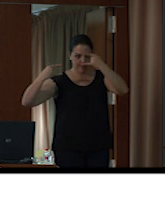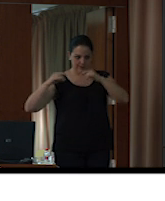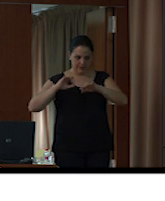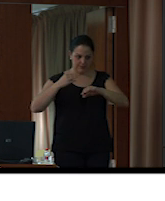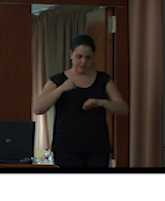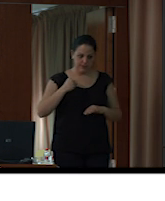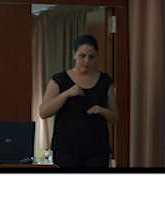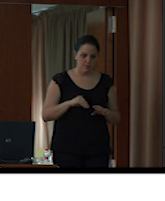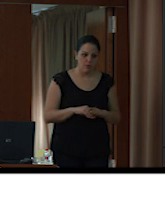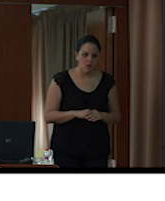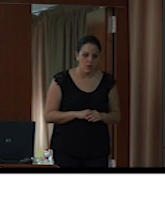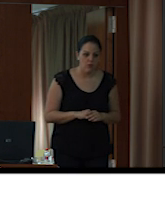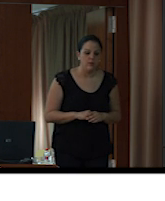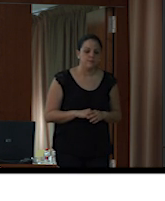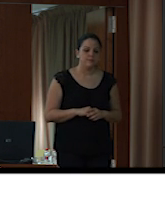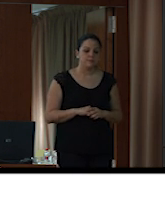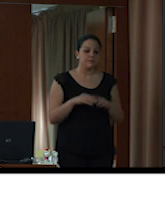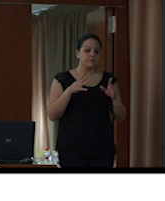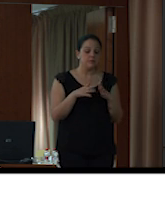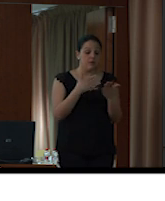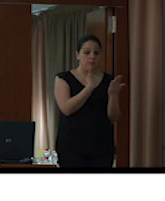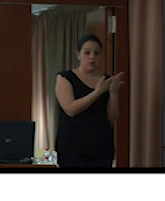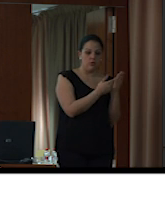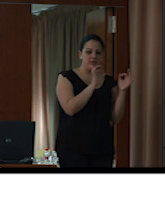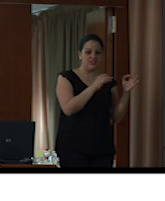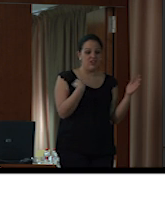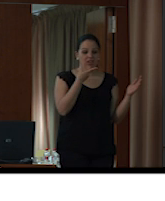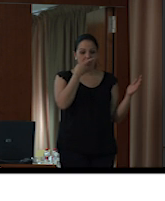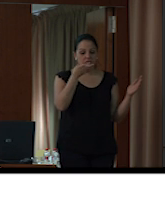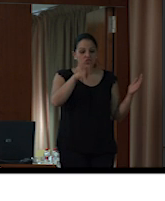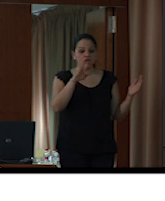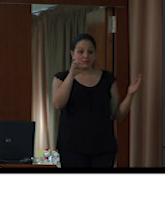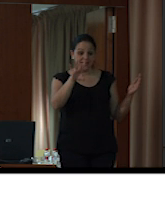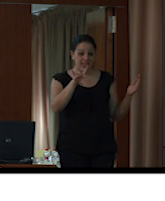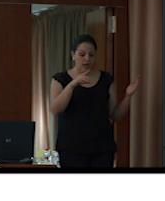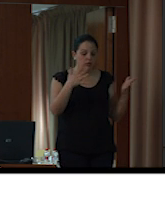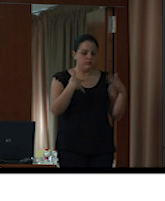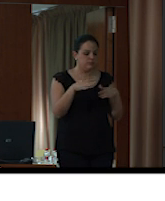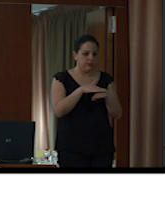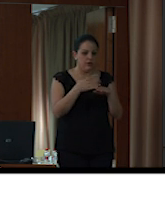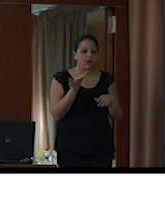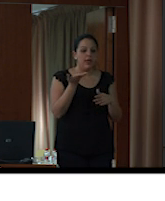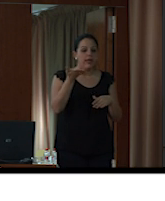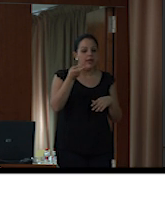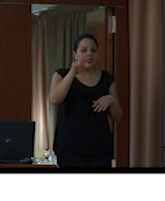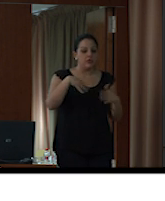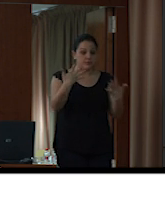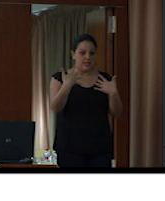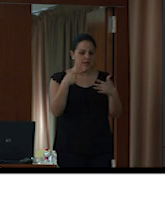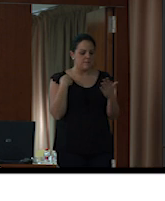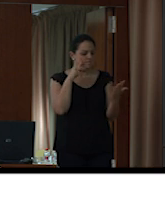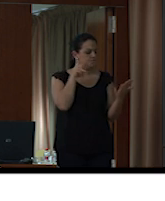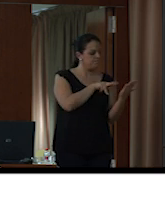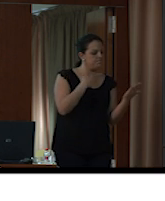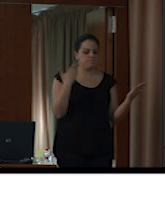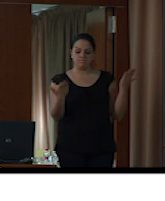que sepáis que el documento de consenso del 2010 le da un grado de evidencia en un futuro. Los pacientes con fibromialgia, tanto para el tratamiento de dolor como